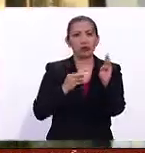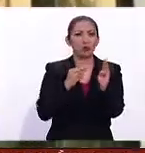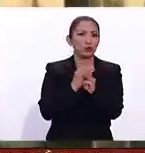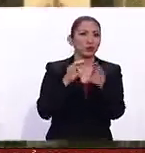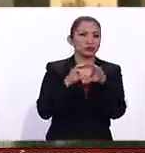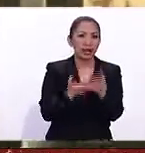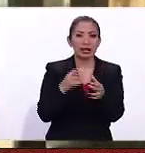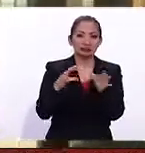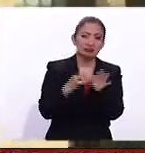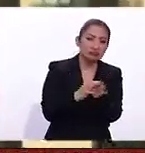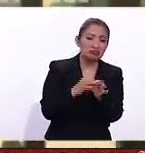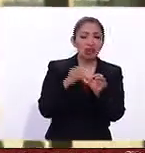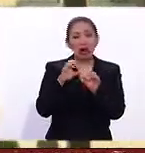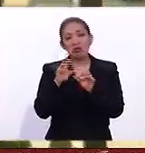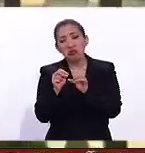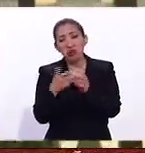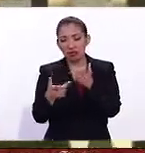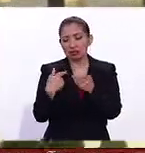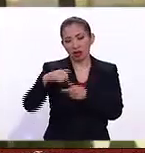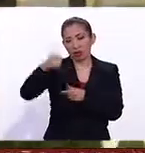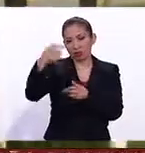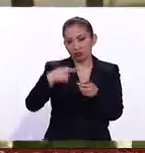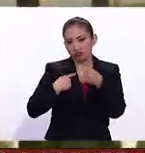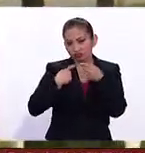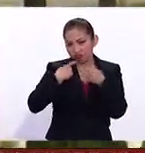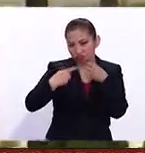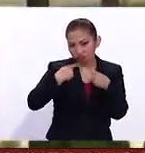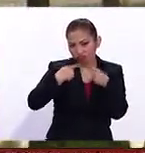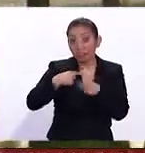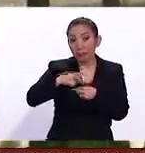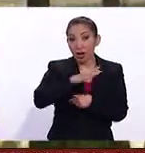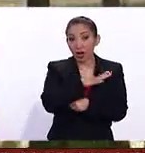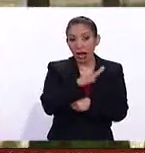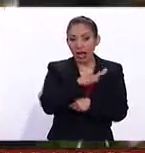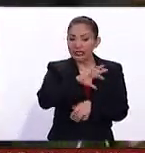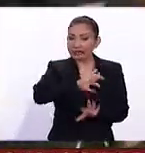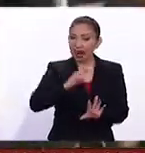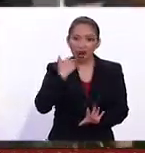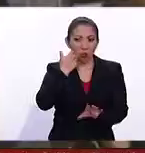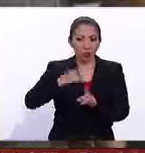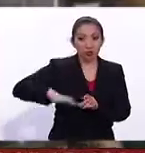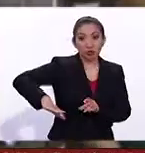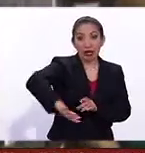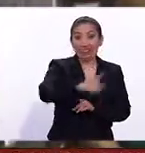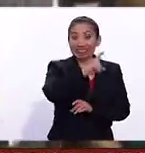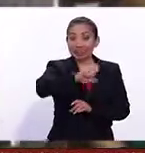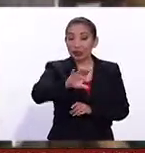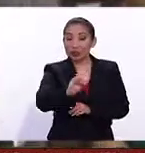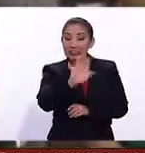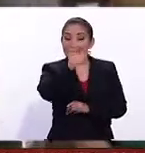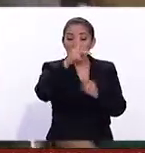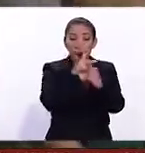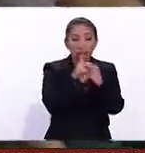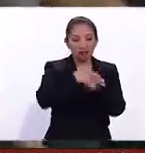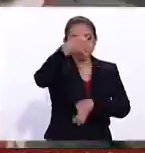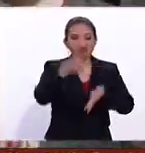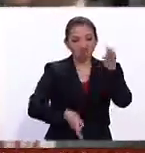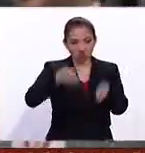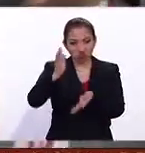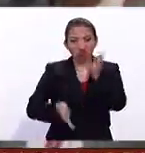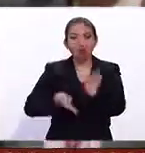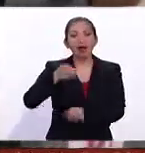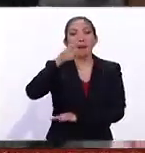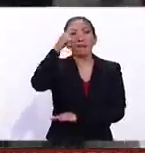Sea vinculante o no, esa es otra discusión, pero por lo menos existe la voluntad de 195 países para